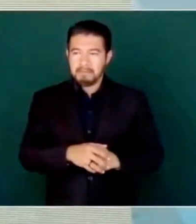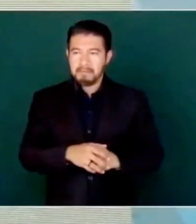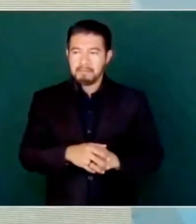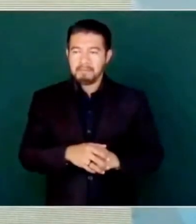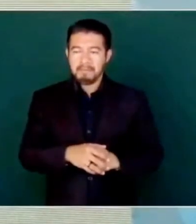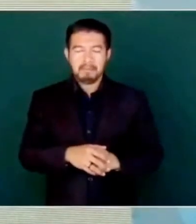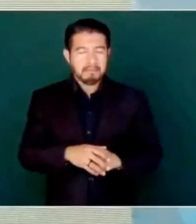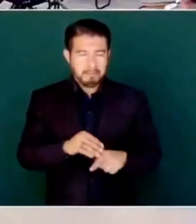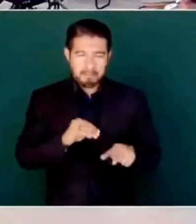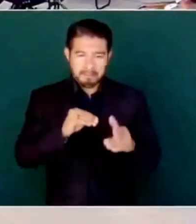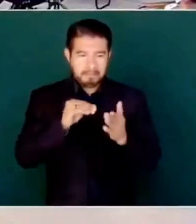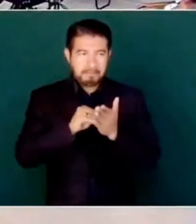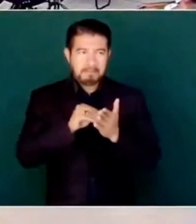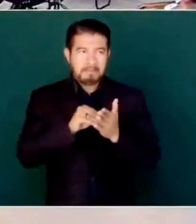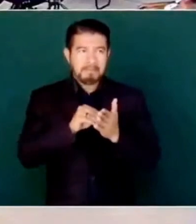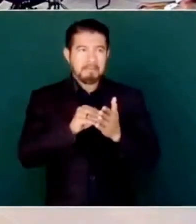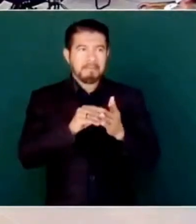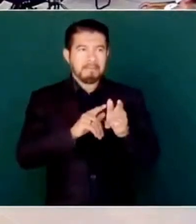todavía.